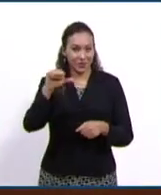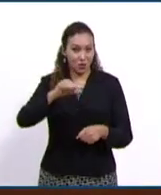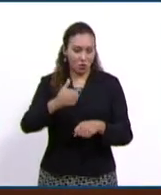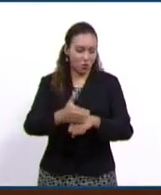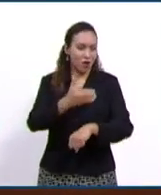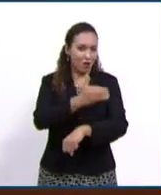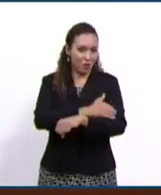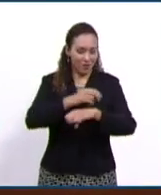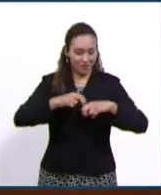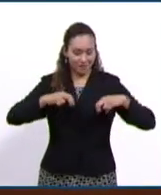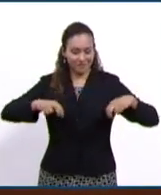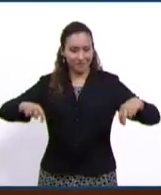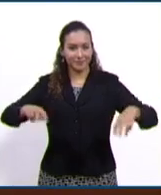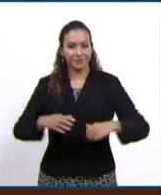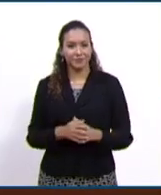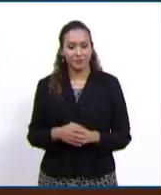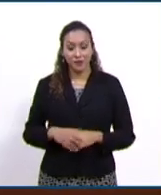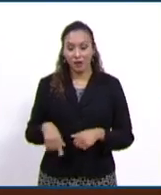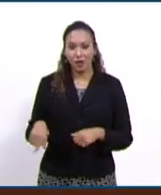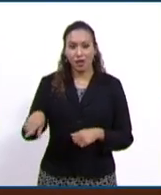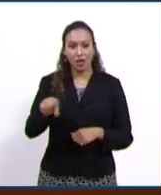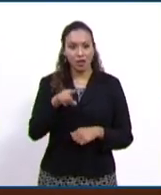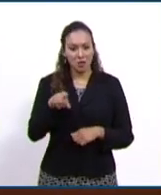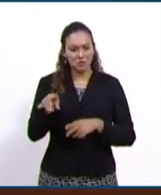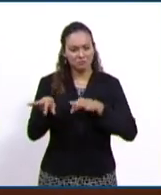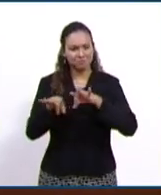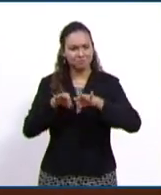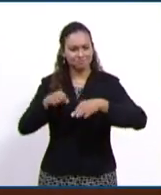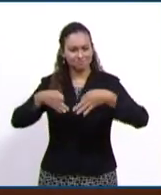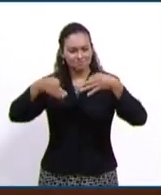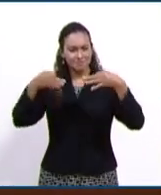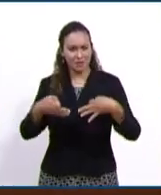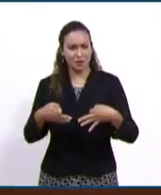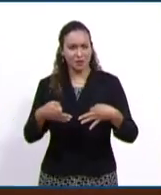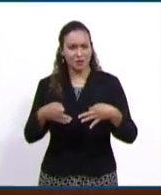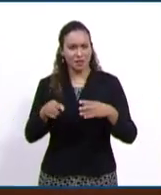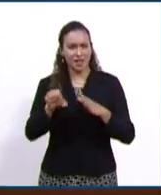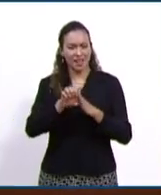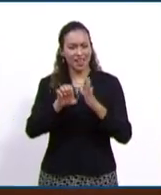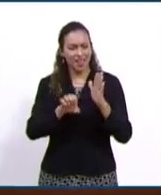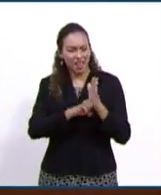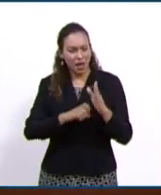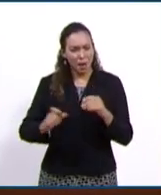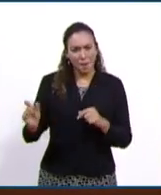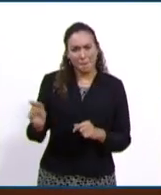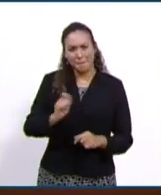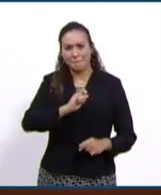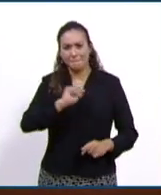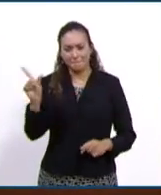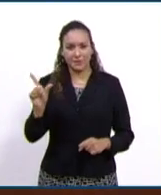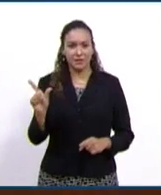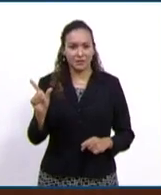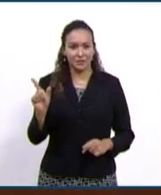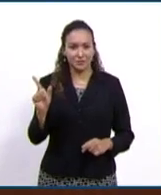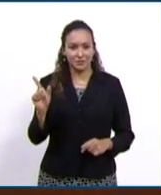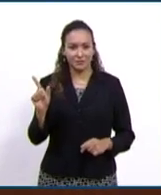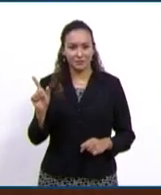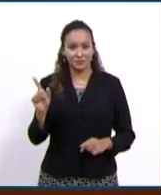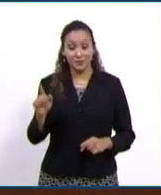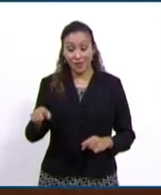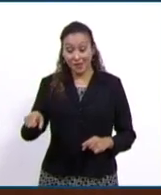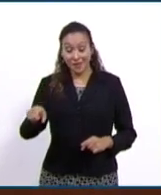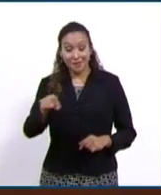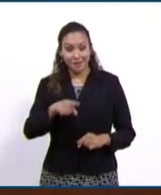acompañando hoy, han respondido con ética y con profesionalismo a